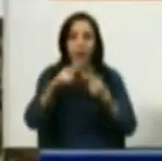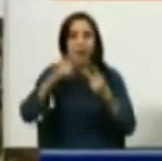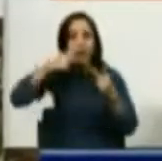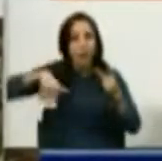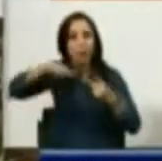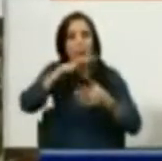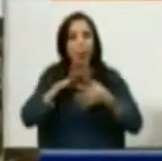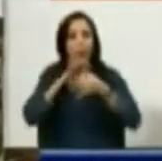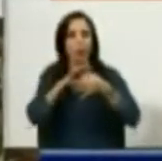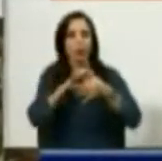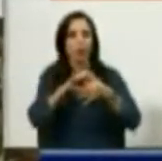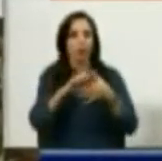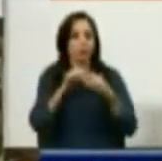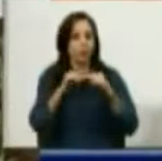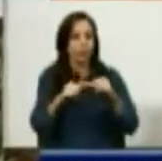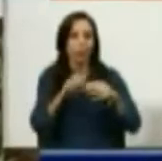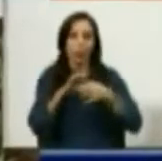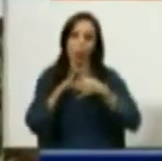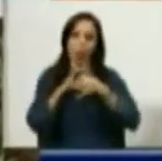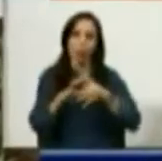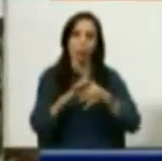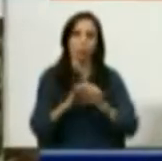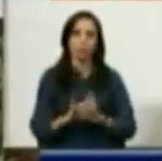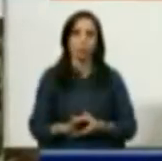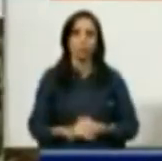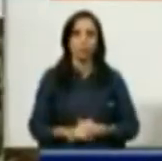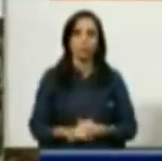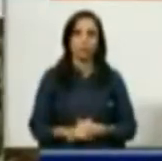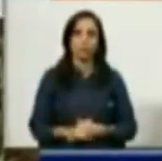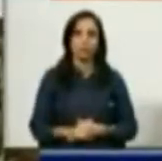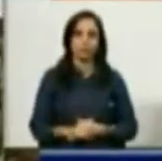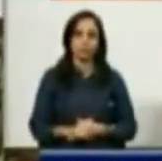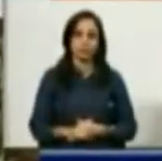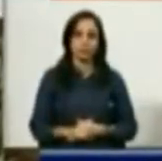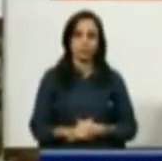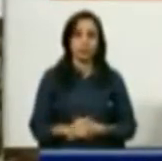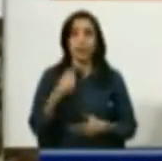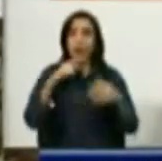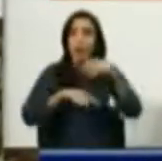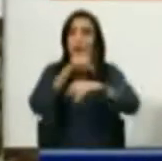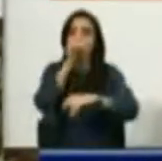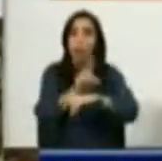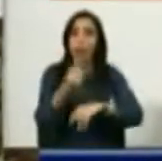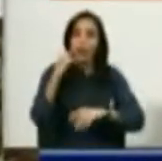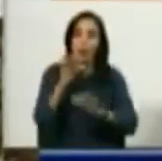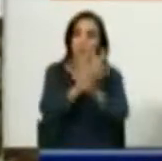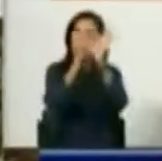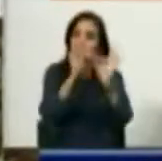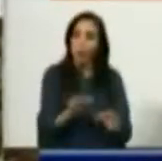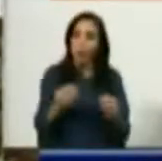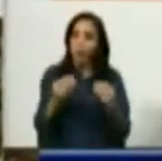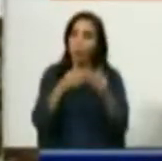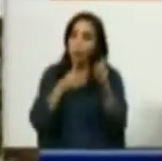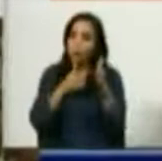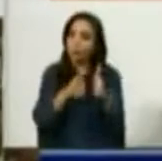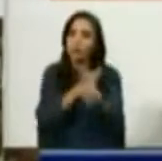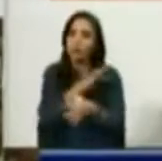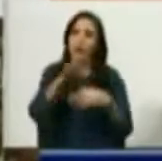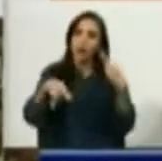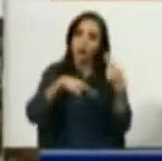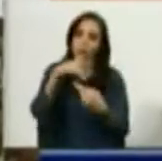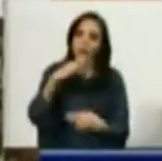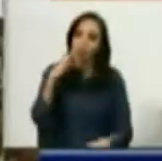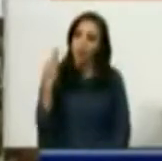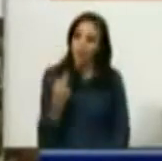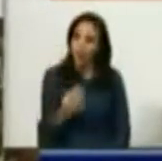en perfecta Unión Cívico militar es la única vía de garantizar una revolución de verdad como